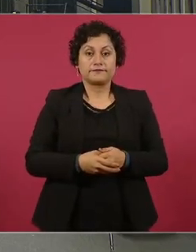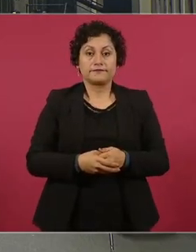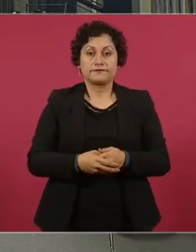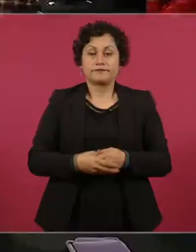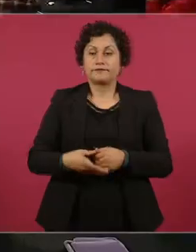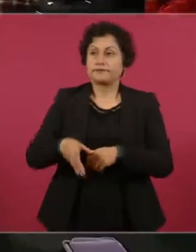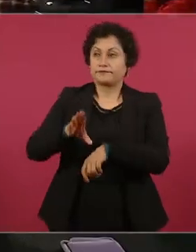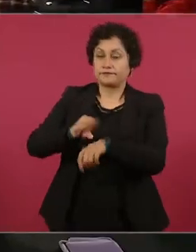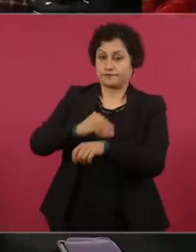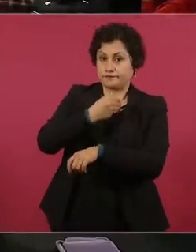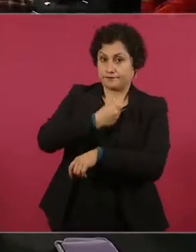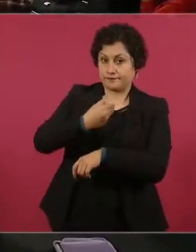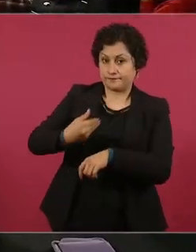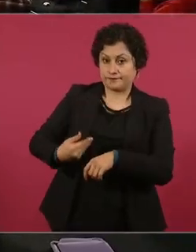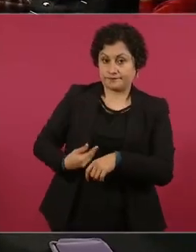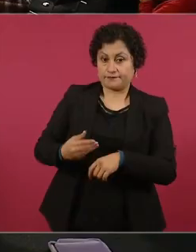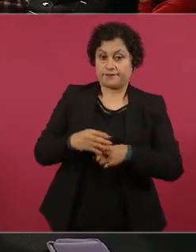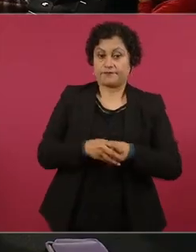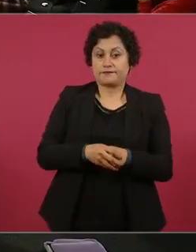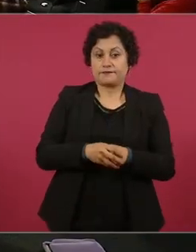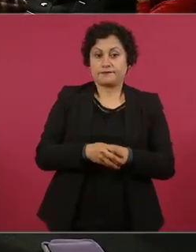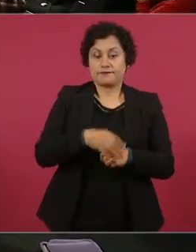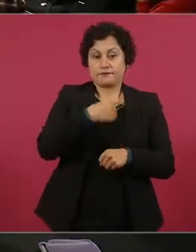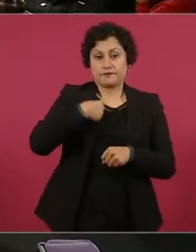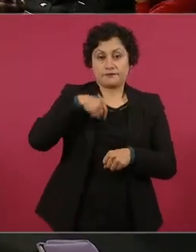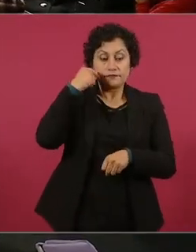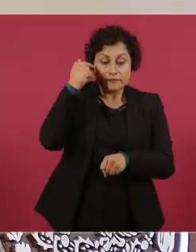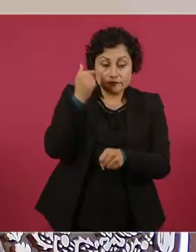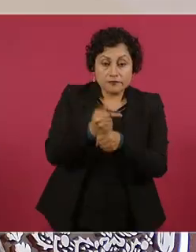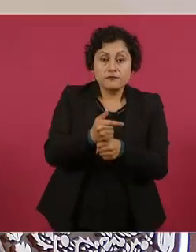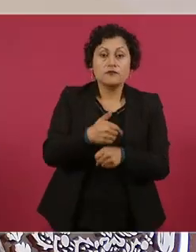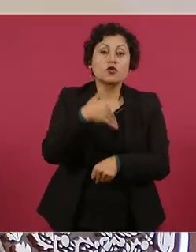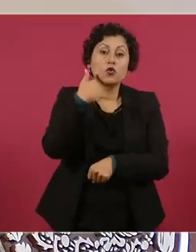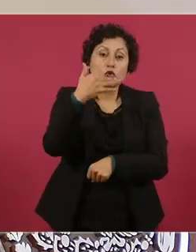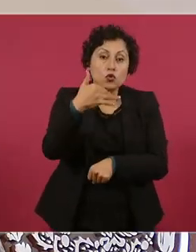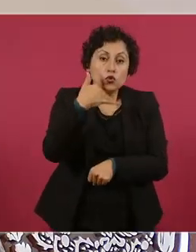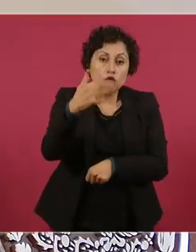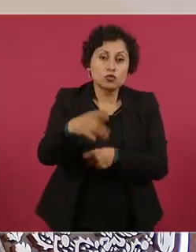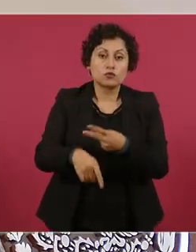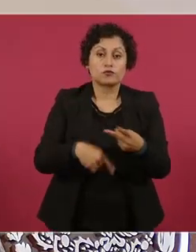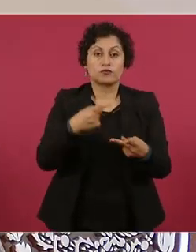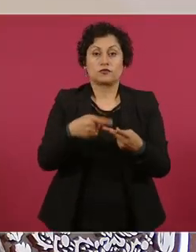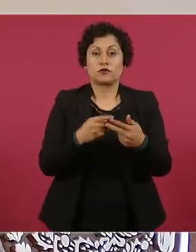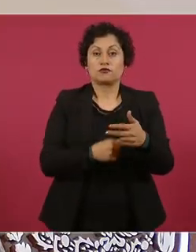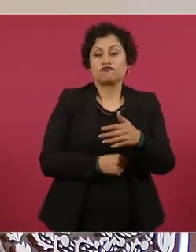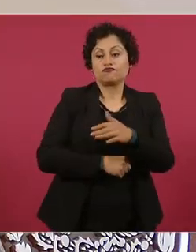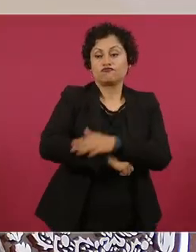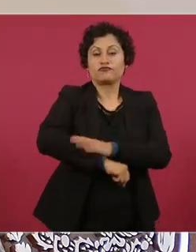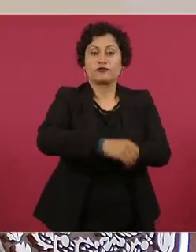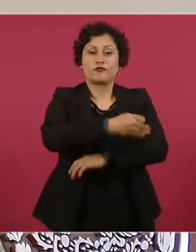Pues encontramos corrupción, conflicto de intereses,